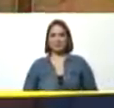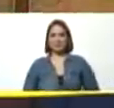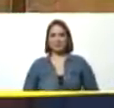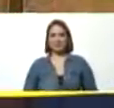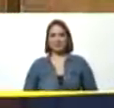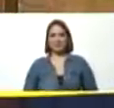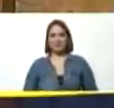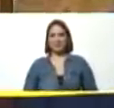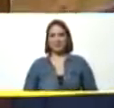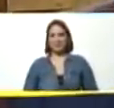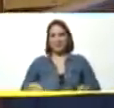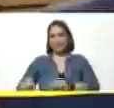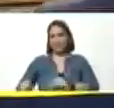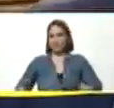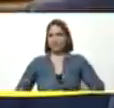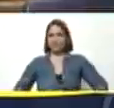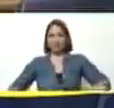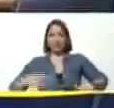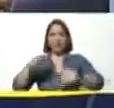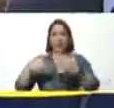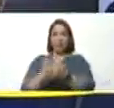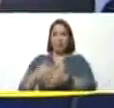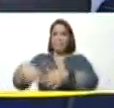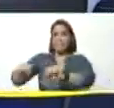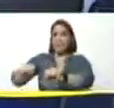del capitalismo al imperialismo.